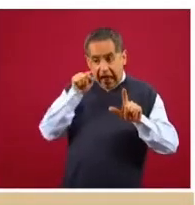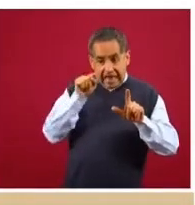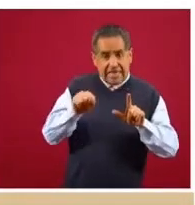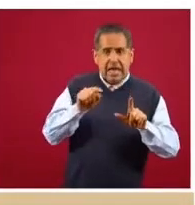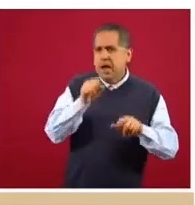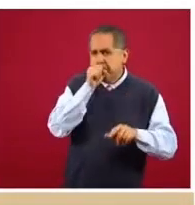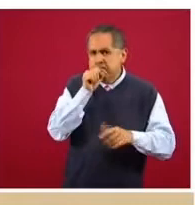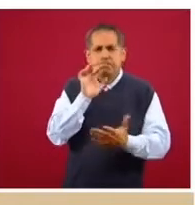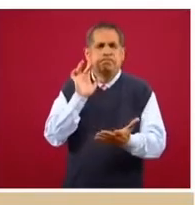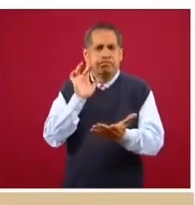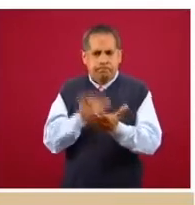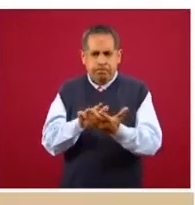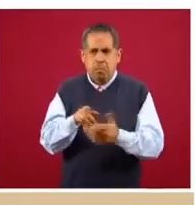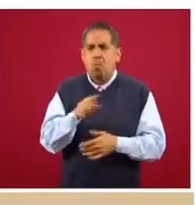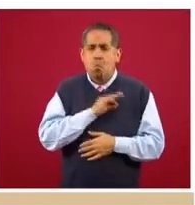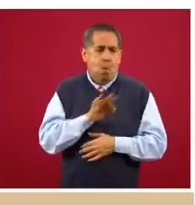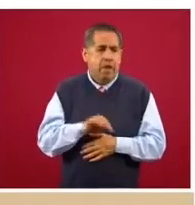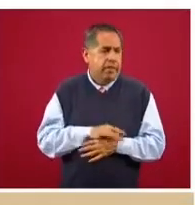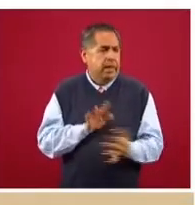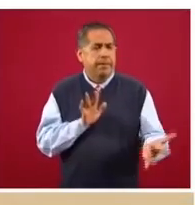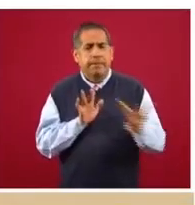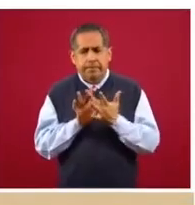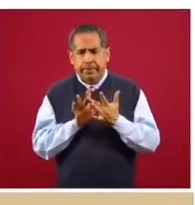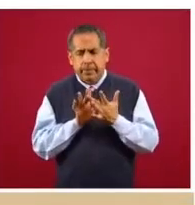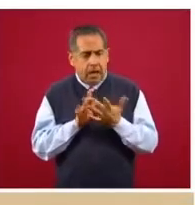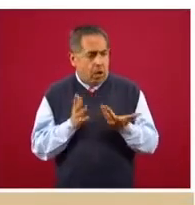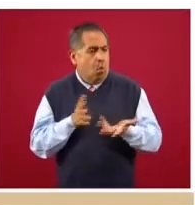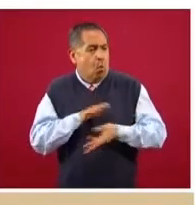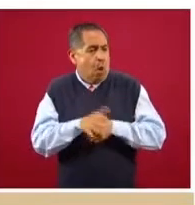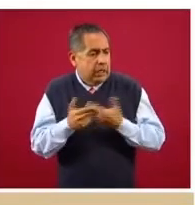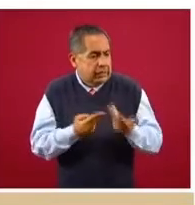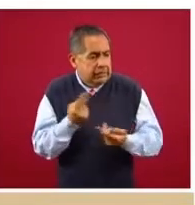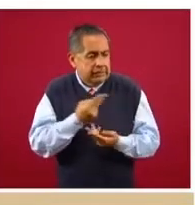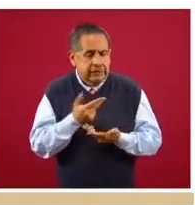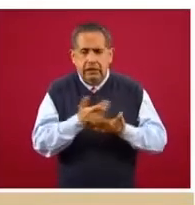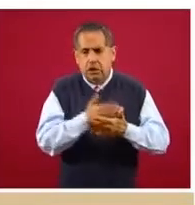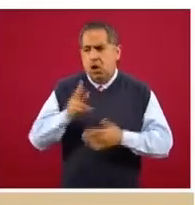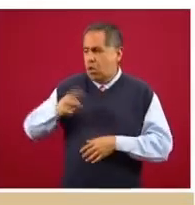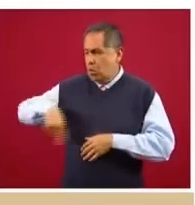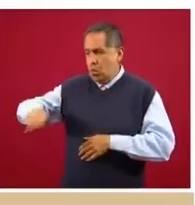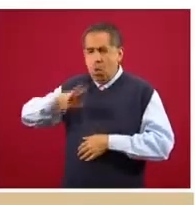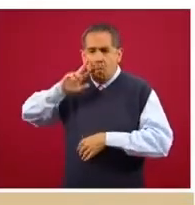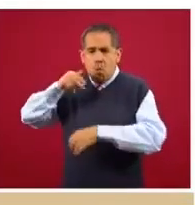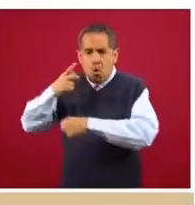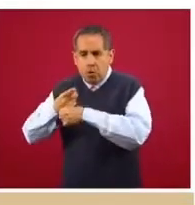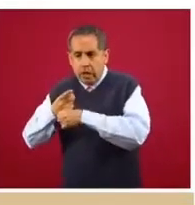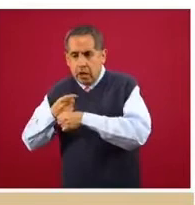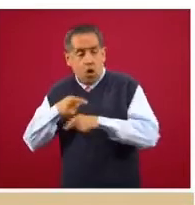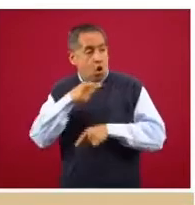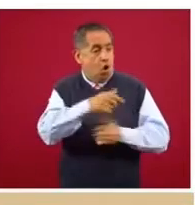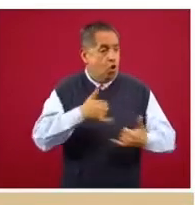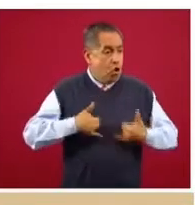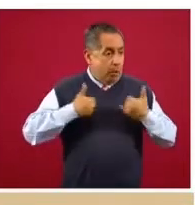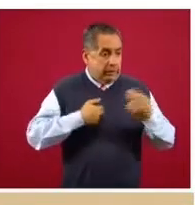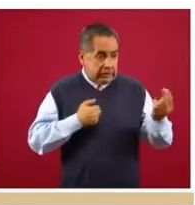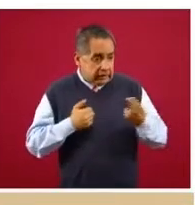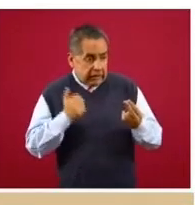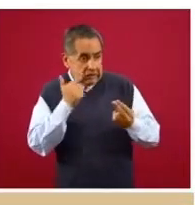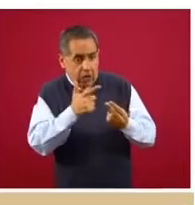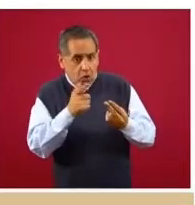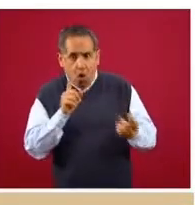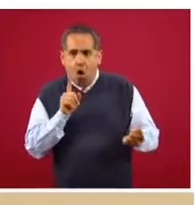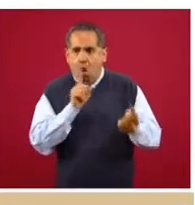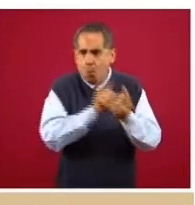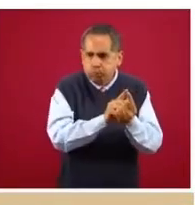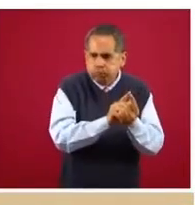para justamente ser este medio de vinculación entre las y los voluntarios y las y los jóvenes. Así